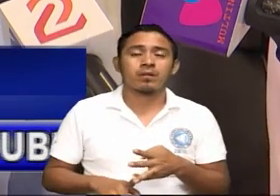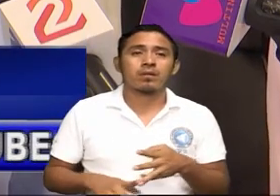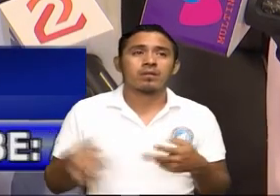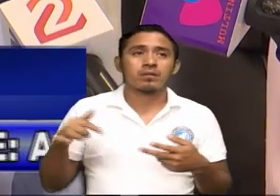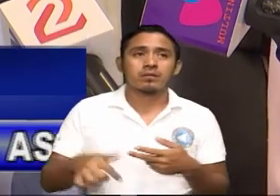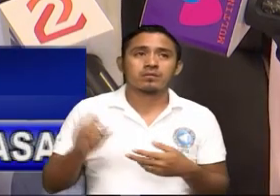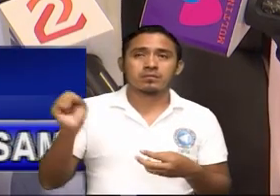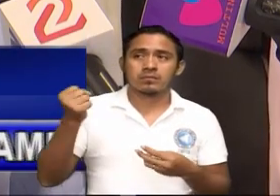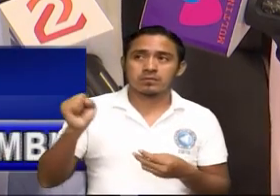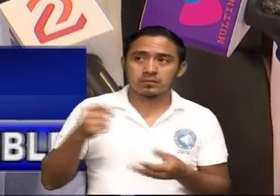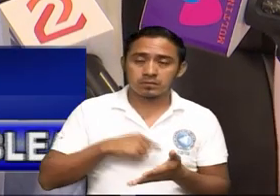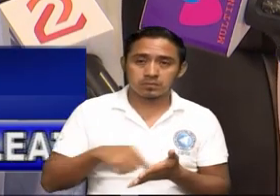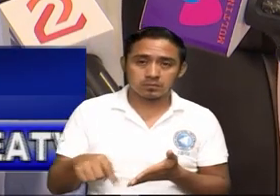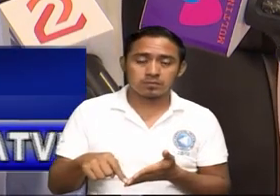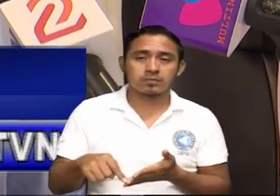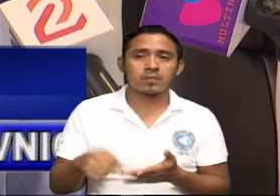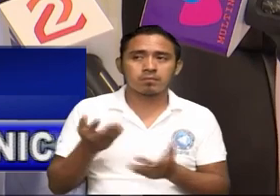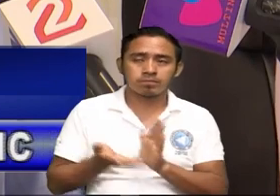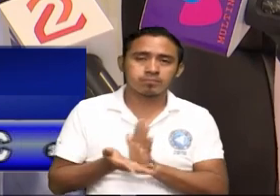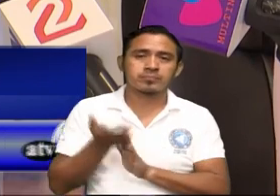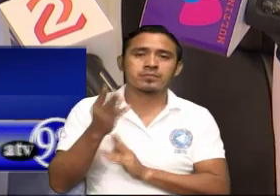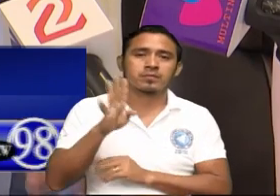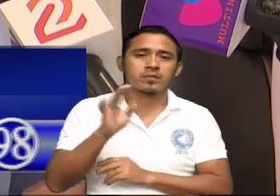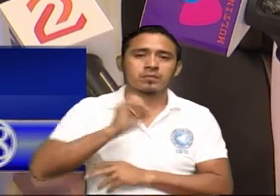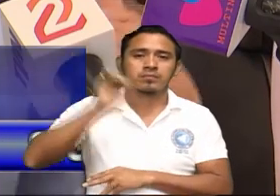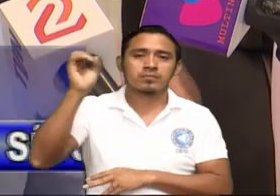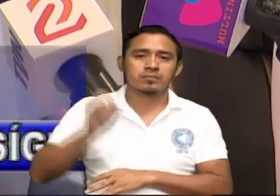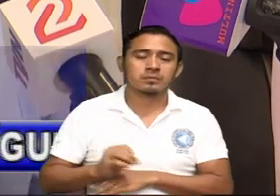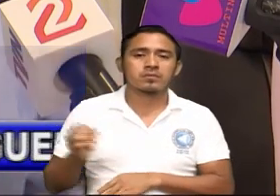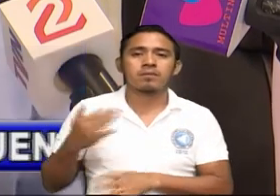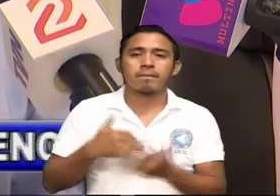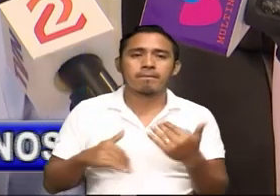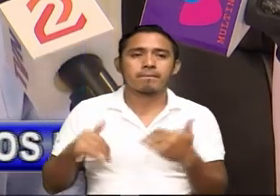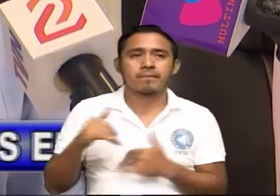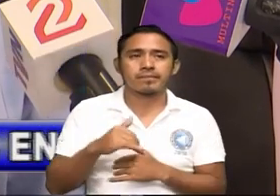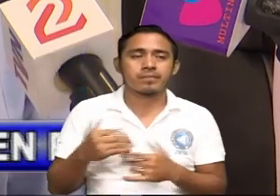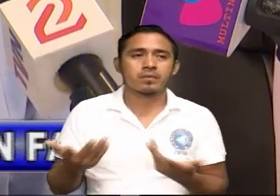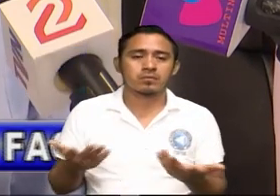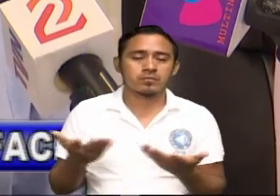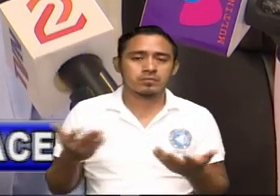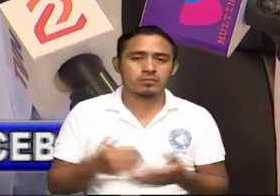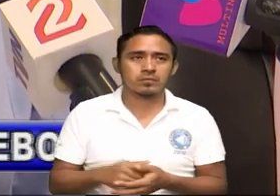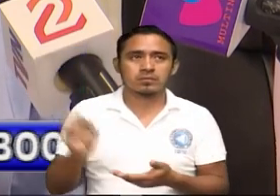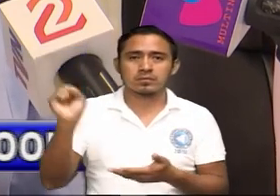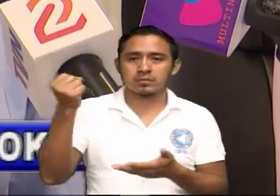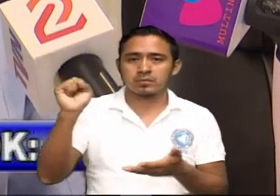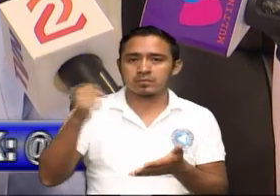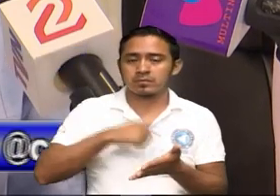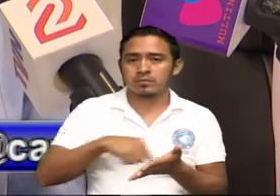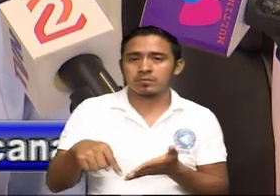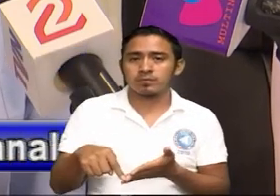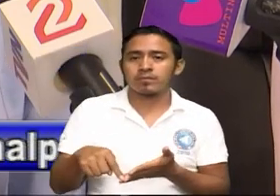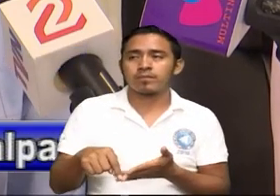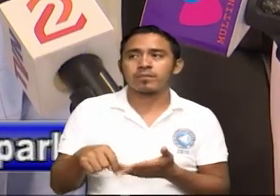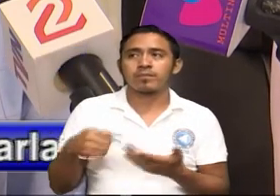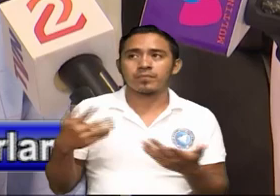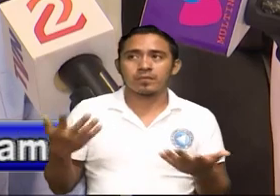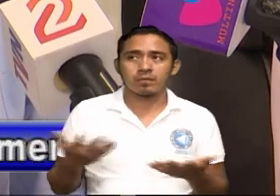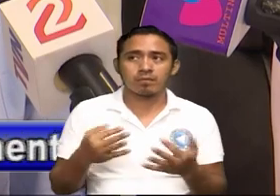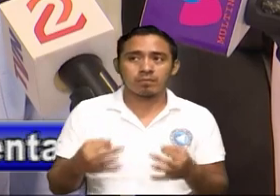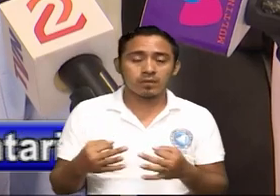tiene un aumento, el maíz, de un 4% más con relación a la semana anterior, al encontrar